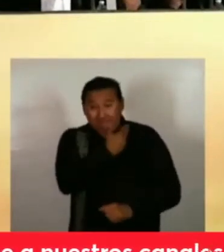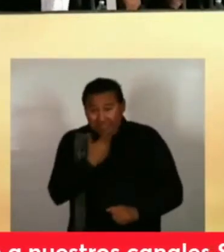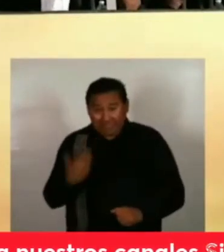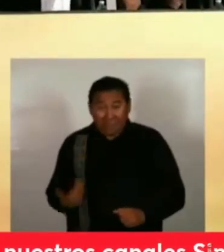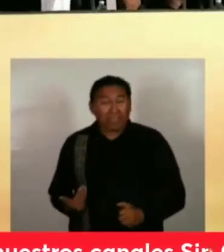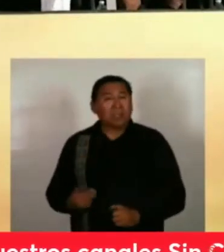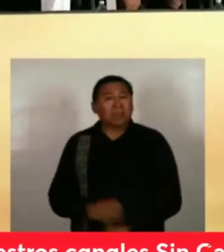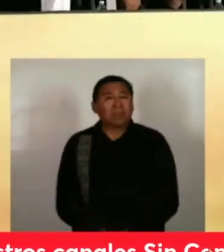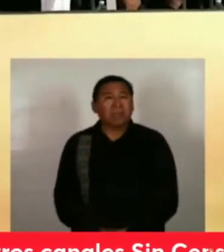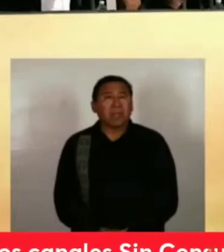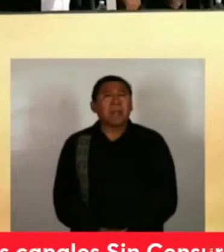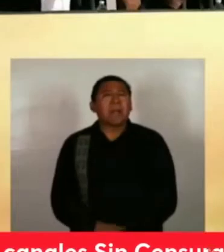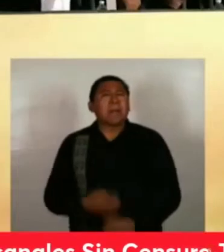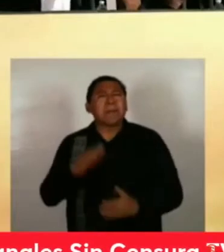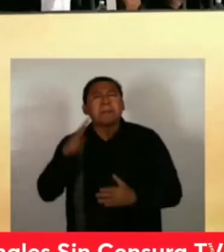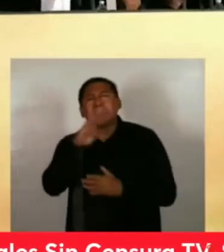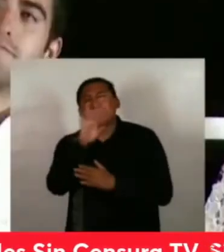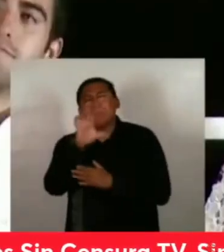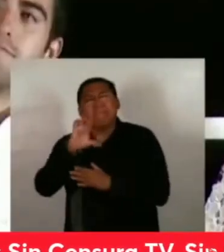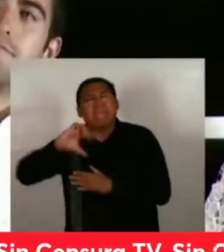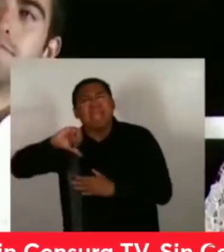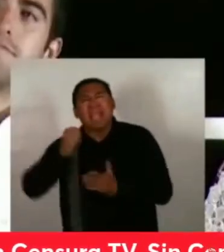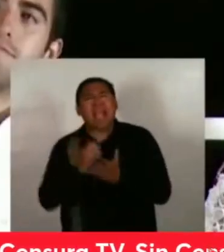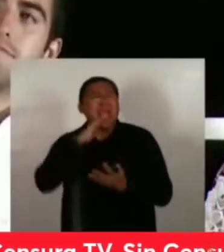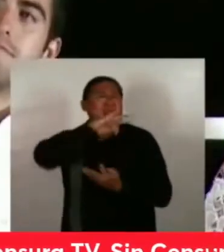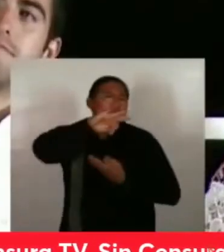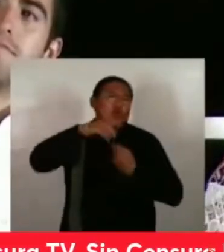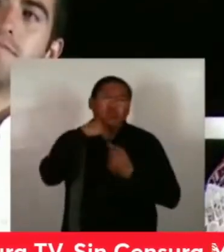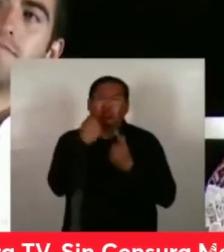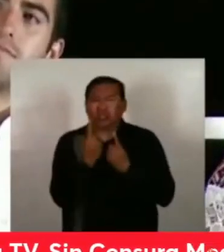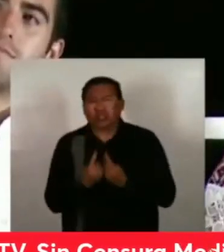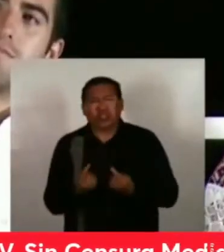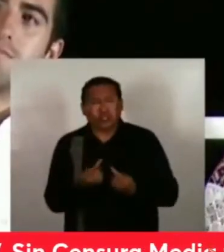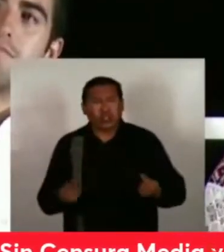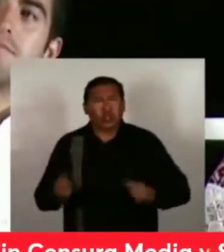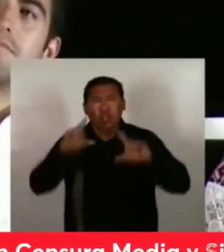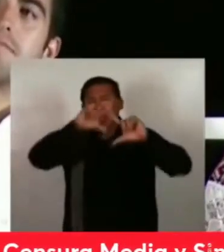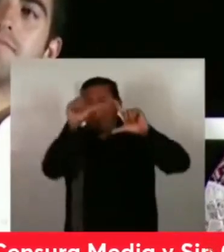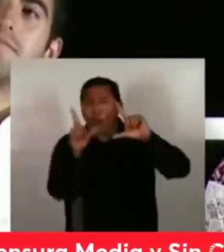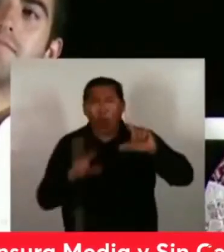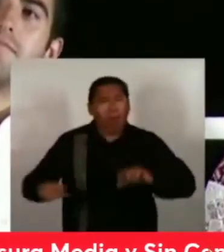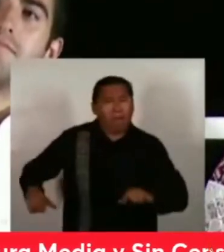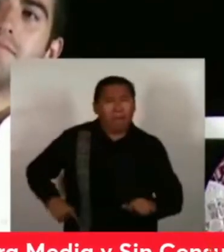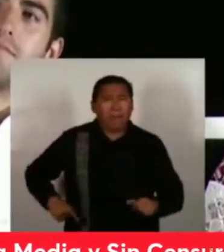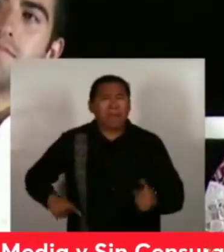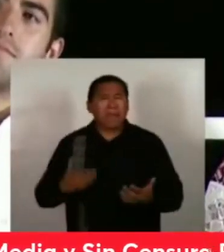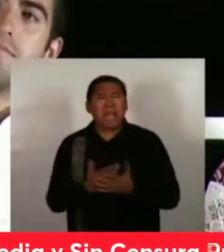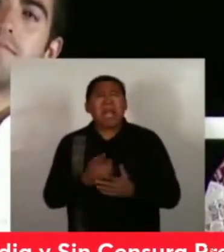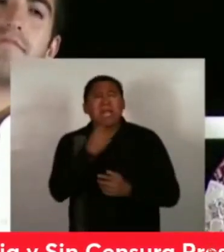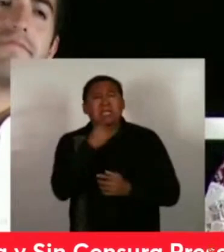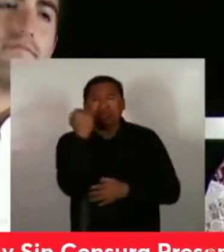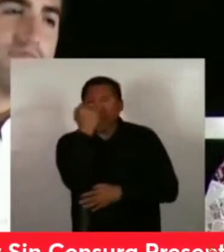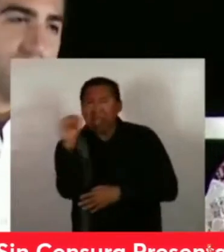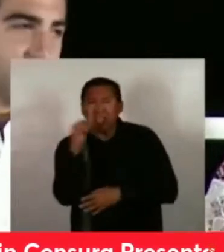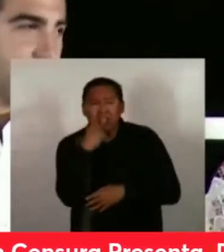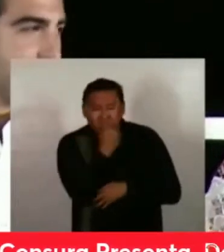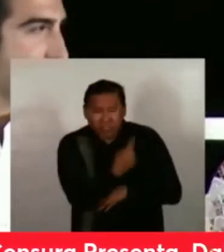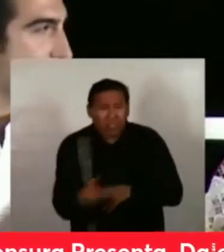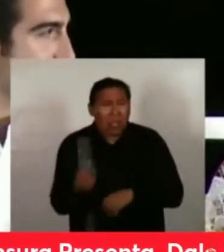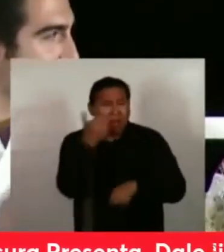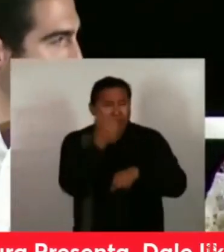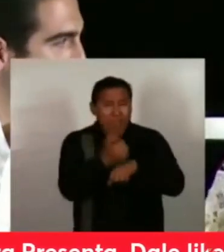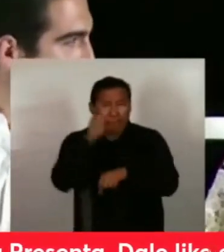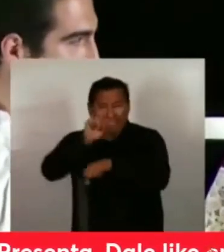le voy a dar beca a todos los niños y niñas que van a escuela pública, preescolar, primaria